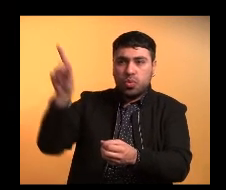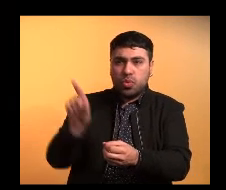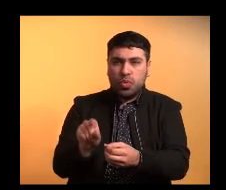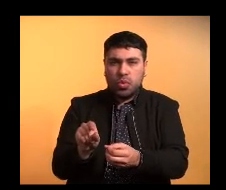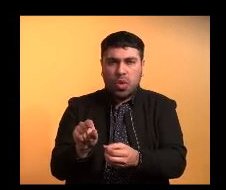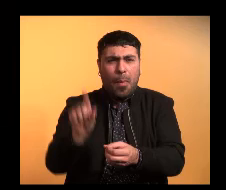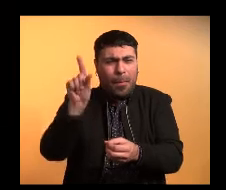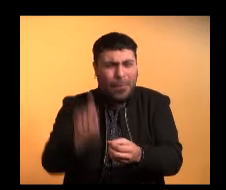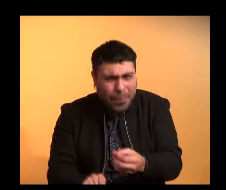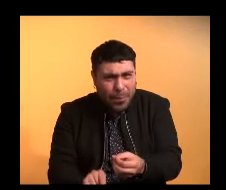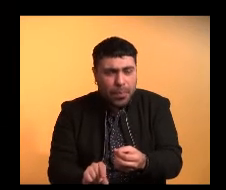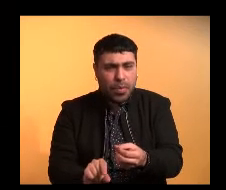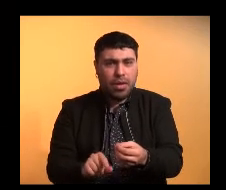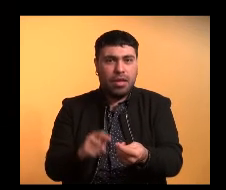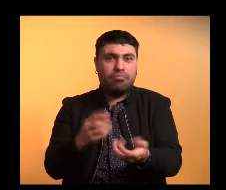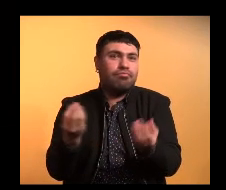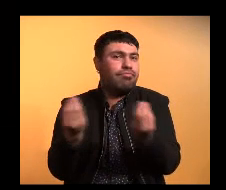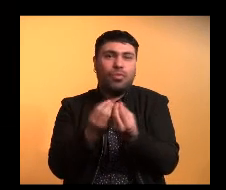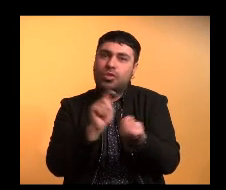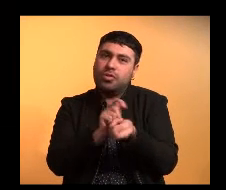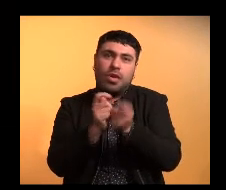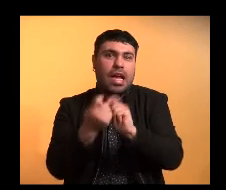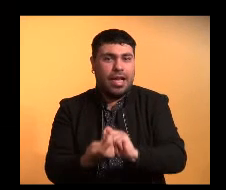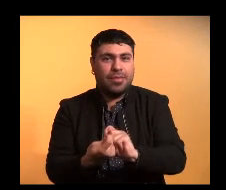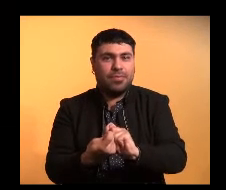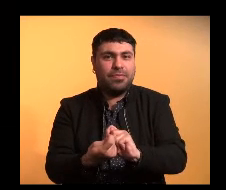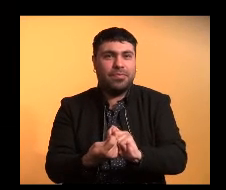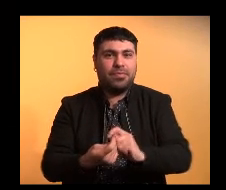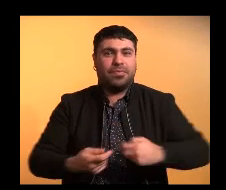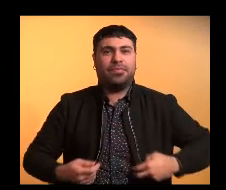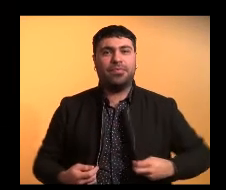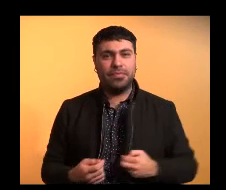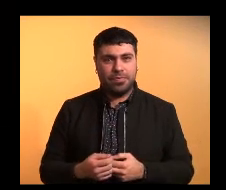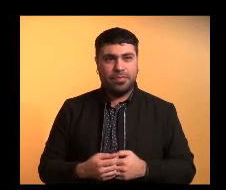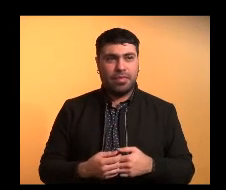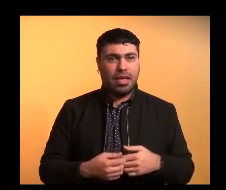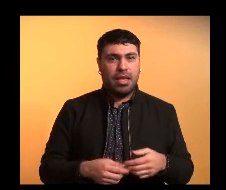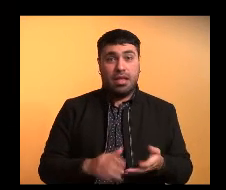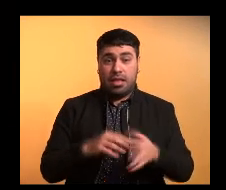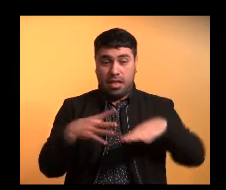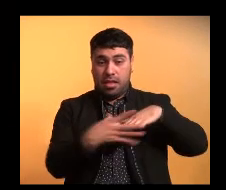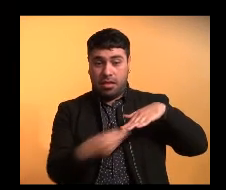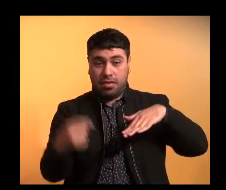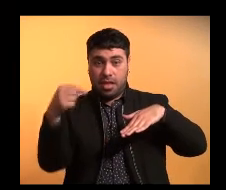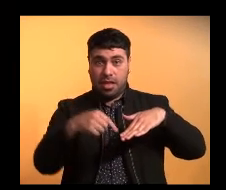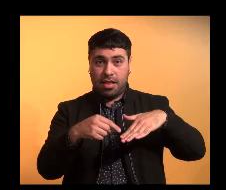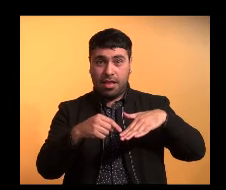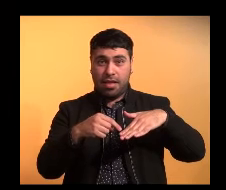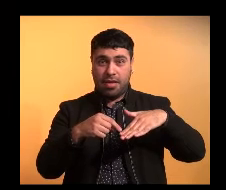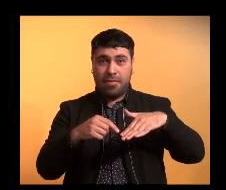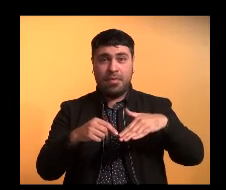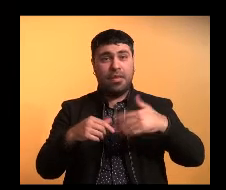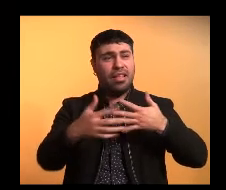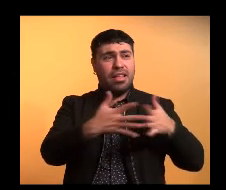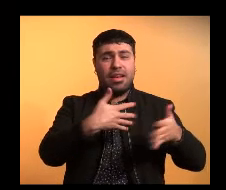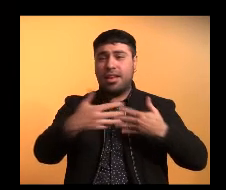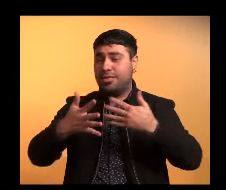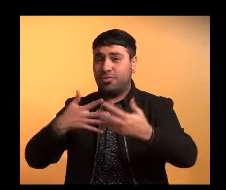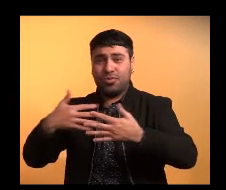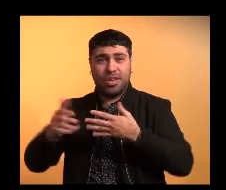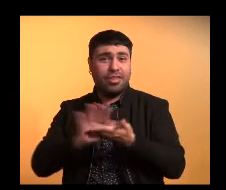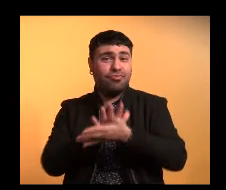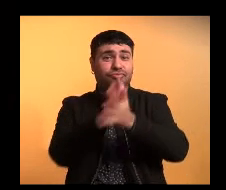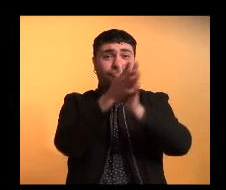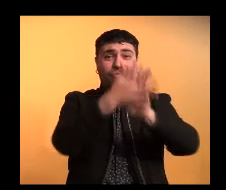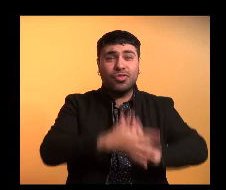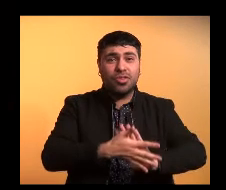vamos a ver un cambio completo en ecosistemas. Eso todavía se está estudiando, se está tratando de entender cómo